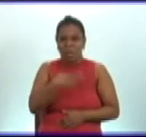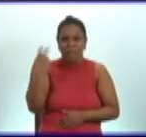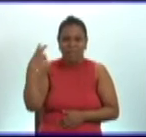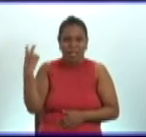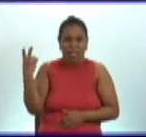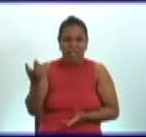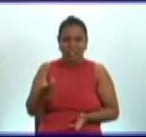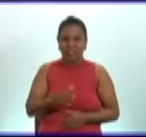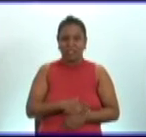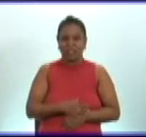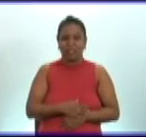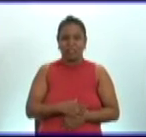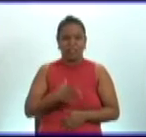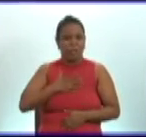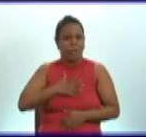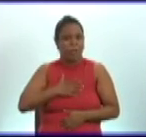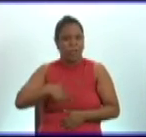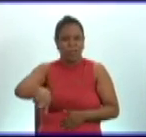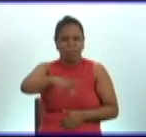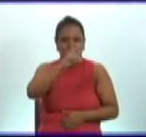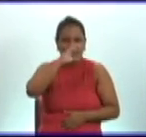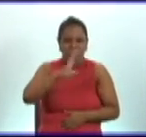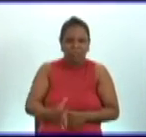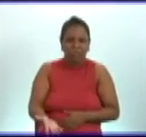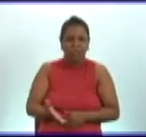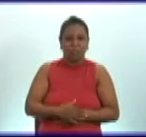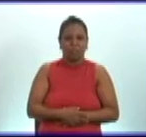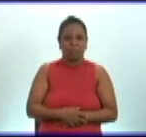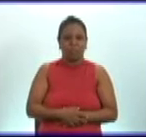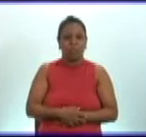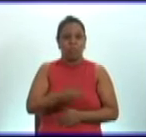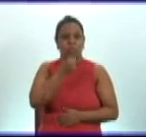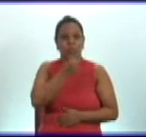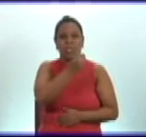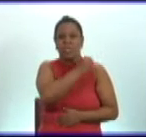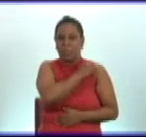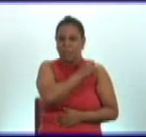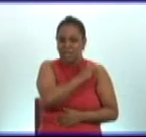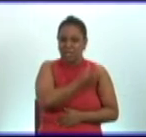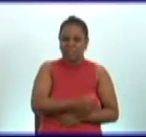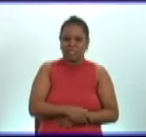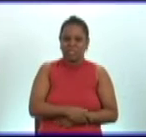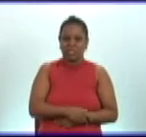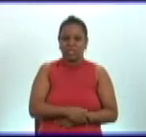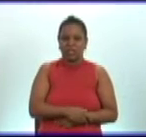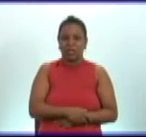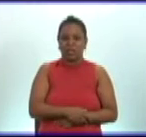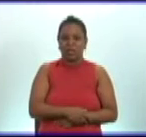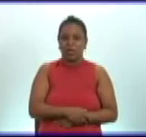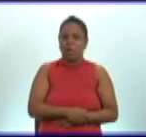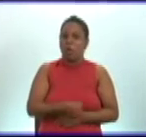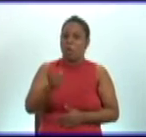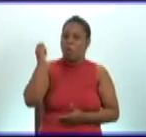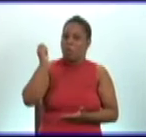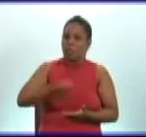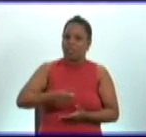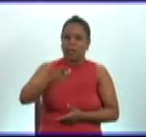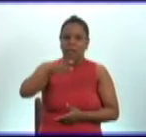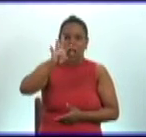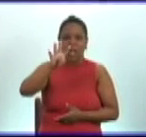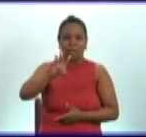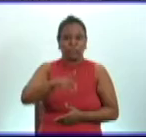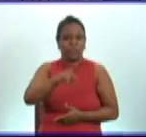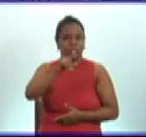¿Qué van a esperar ustedes de un niño? Puede llamárseles, juzgárseles como a hombres a los 14,